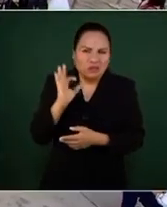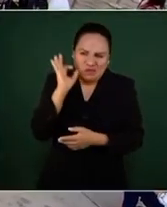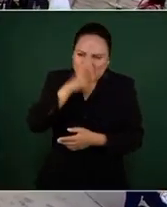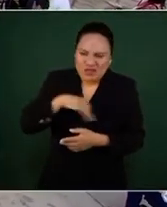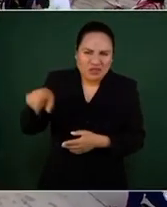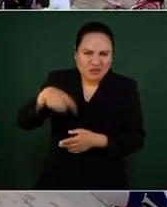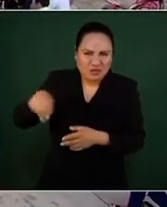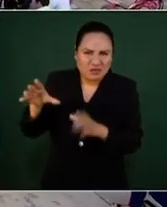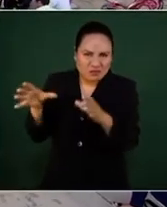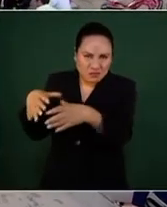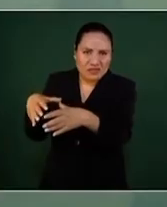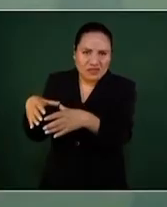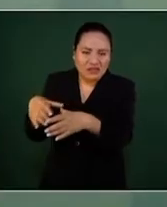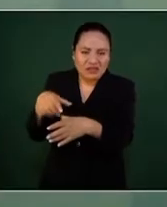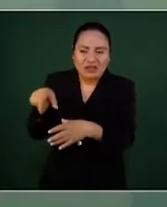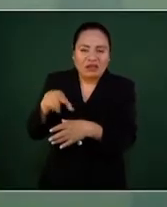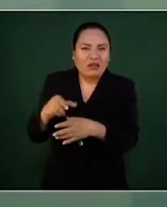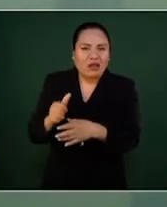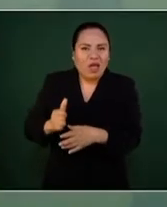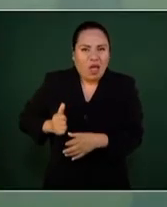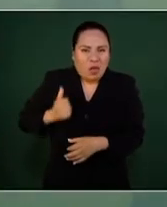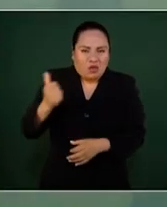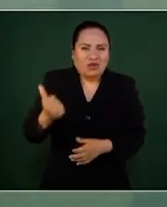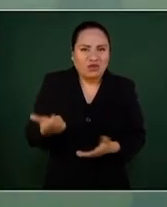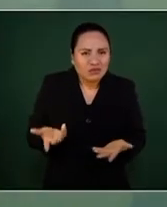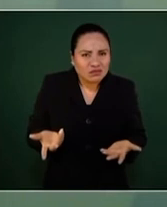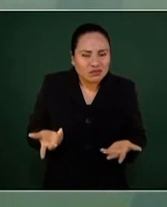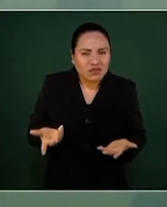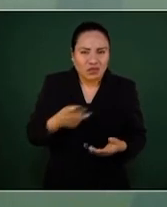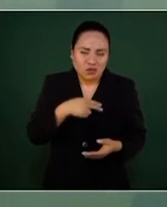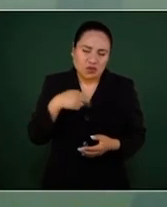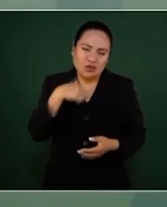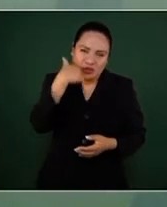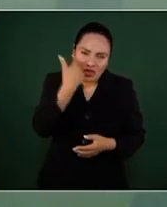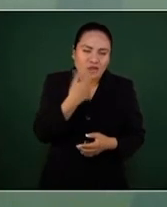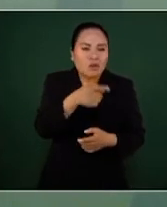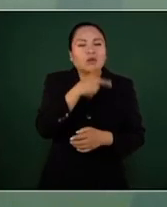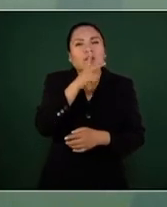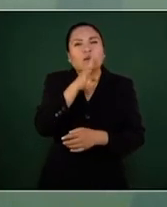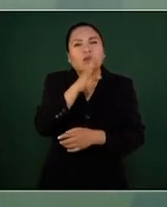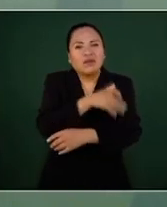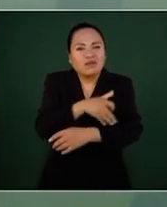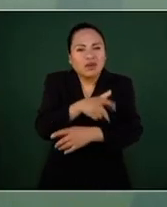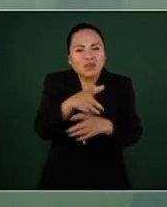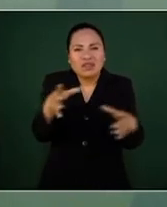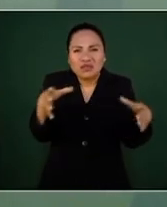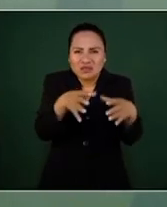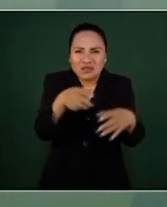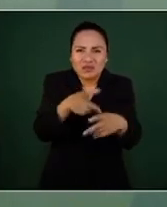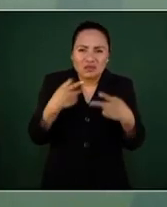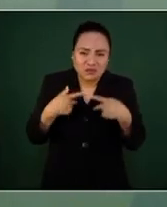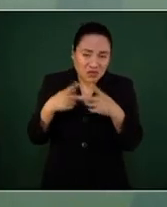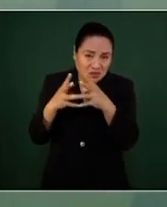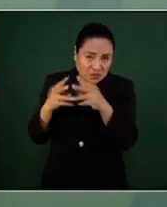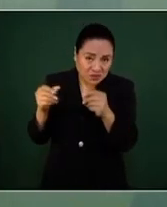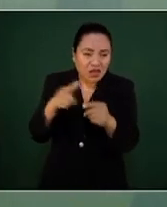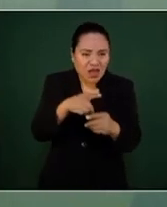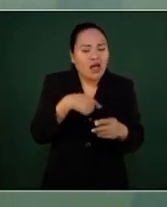Entonces, queremos poner todo esto en claro. Quiero hablar con ellos. Si ellos dicen